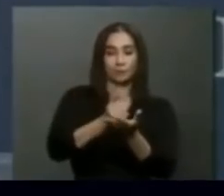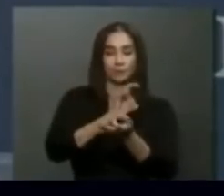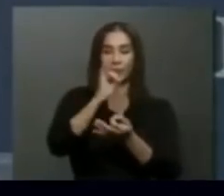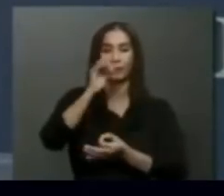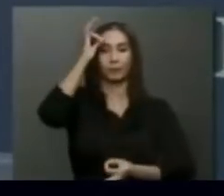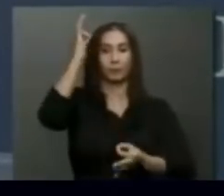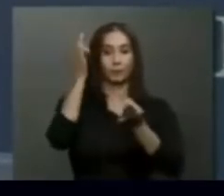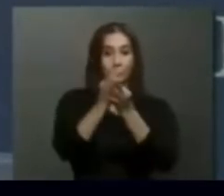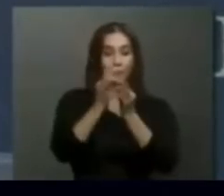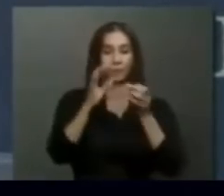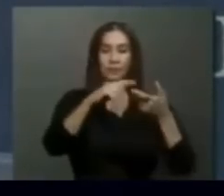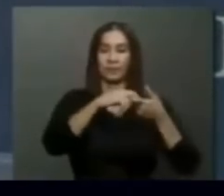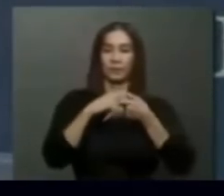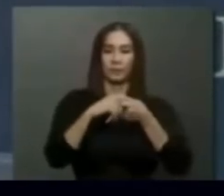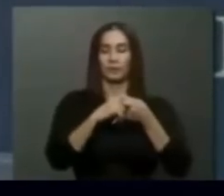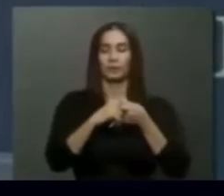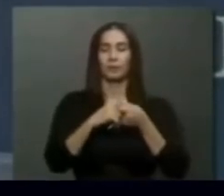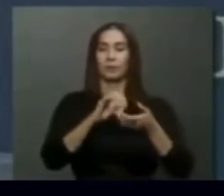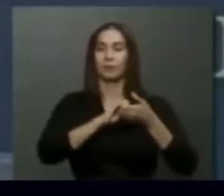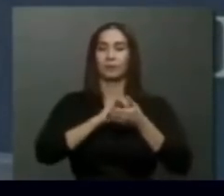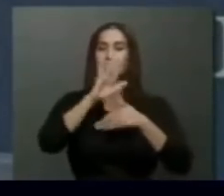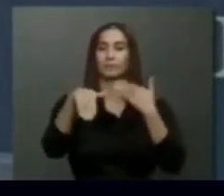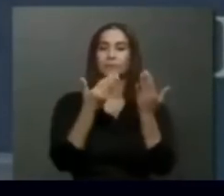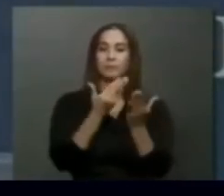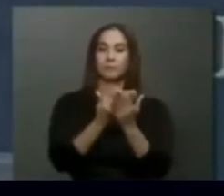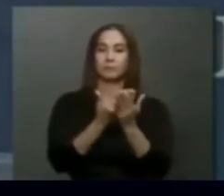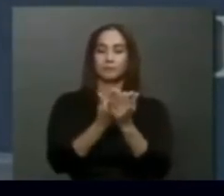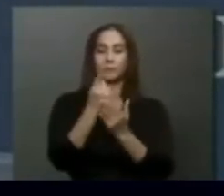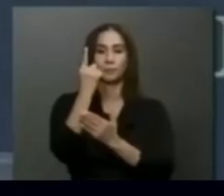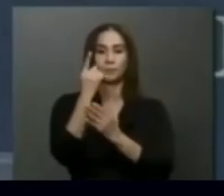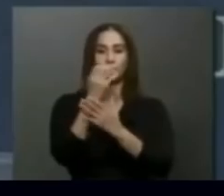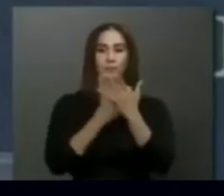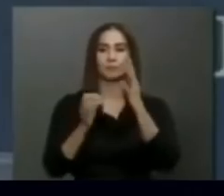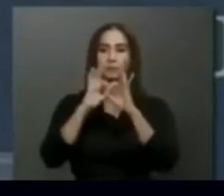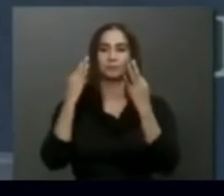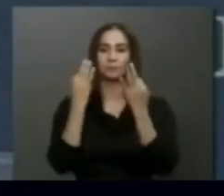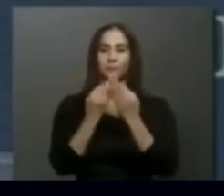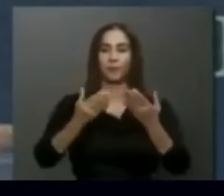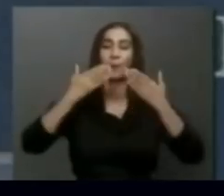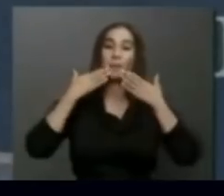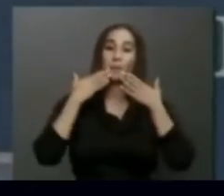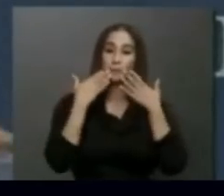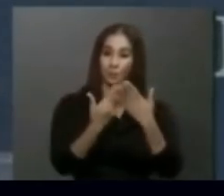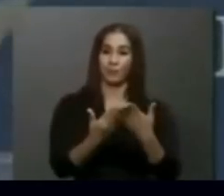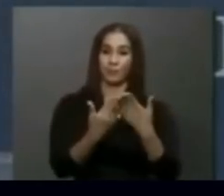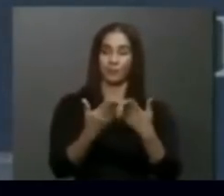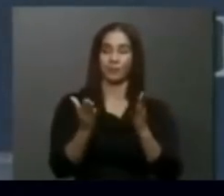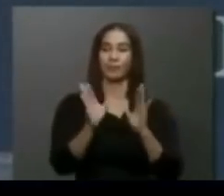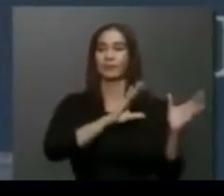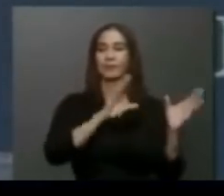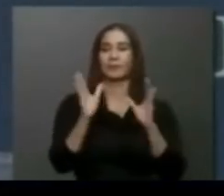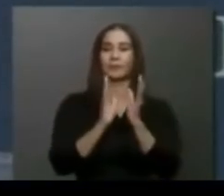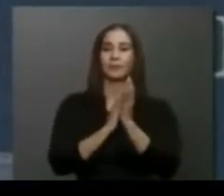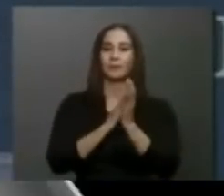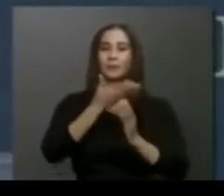de empatía y generosidad que nos une a todos en una sola familia. Muchísimas gracias, feliz